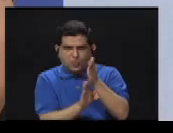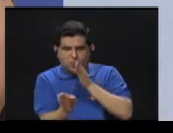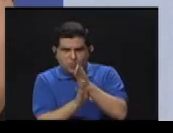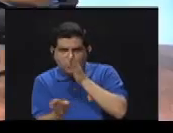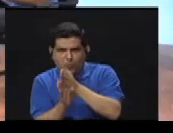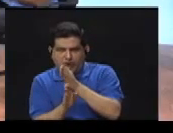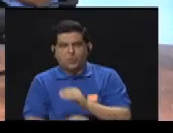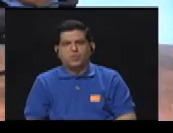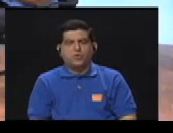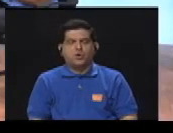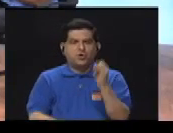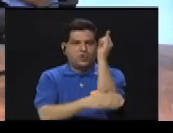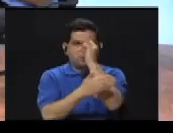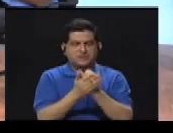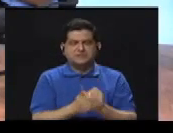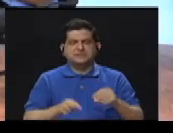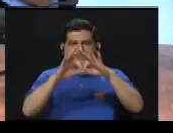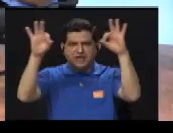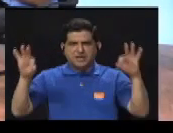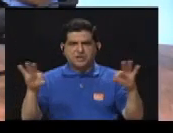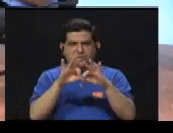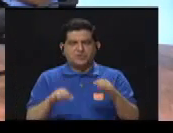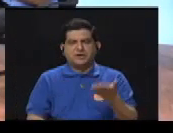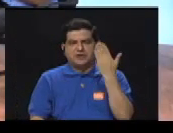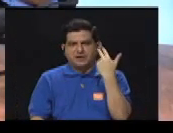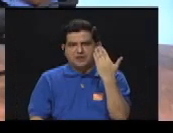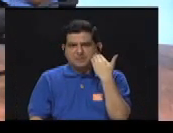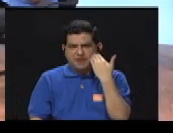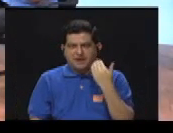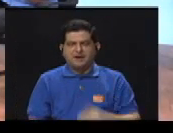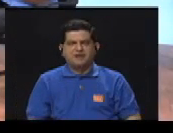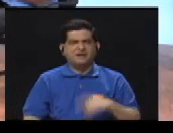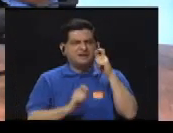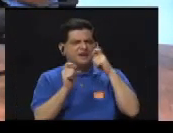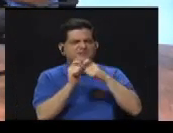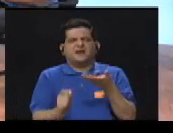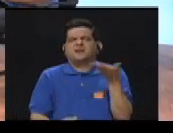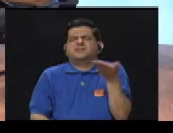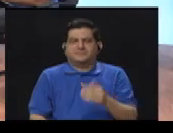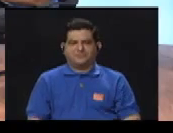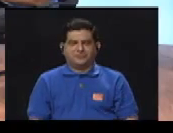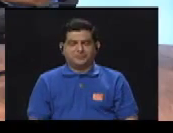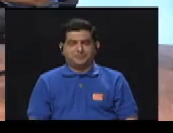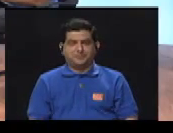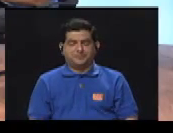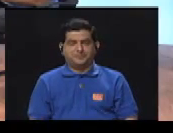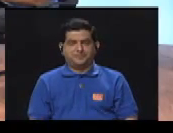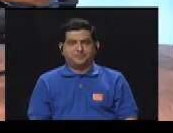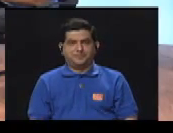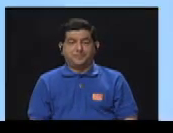de la carrera? ¿Diseño de imagen y sonido, exactamente a qué se refiere? Sí,